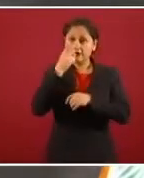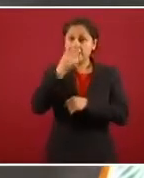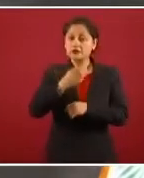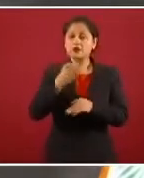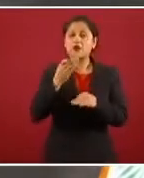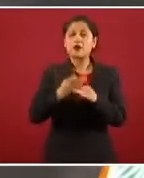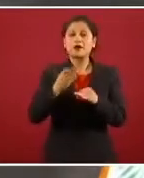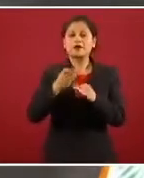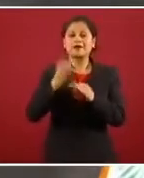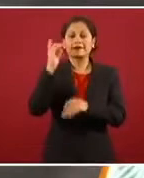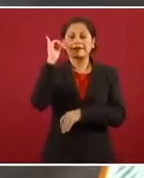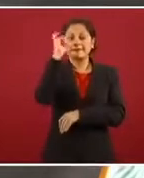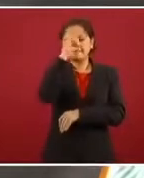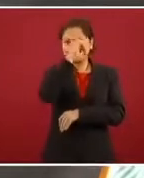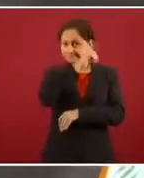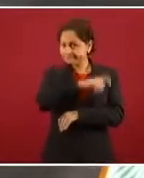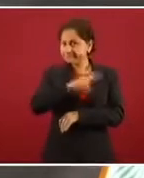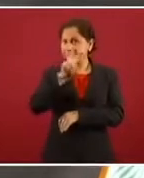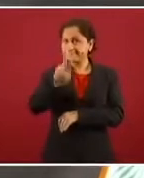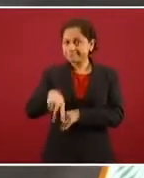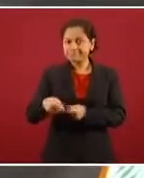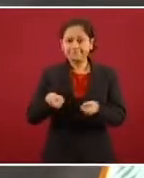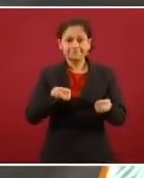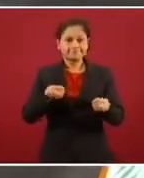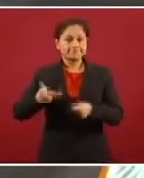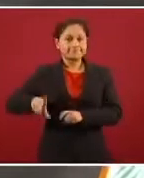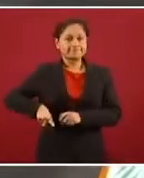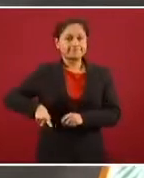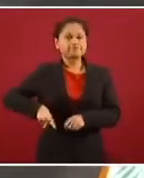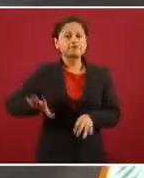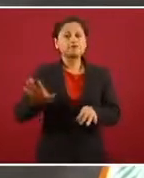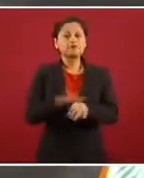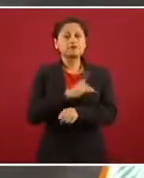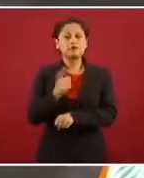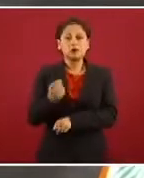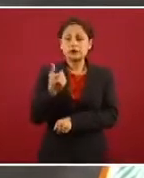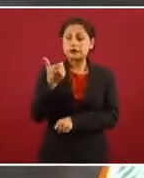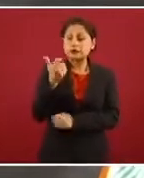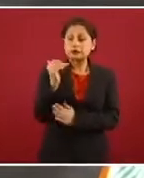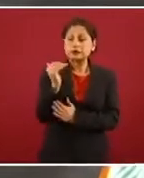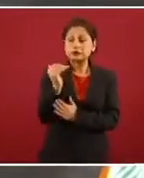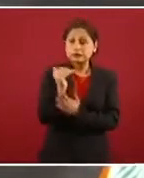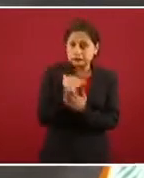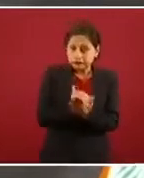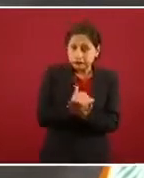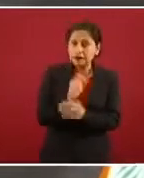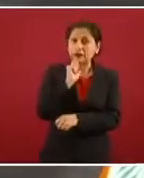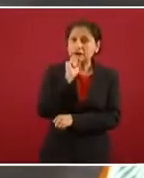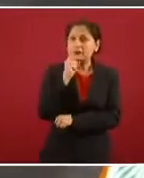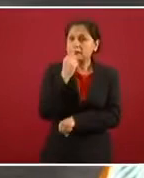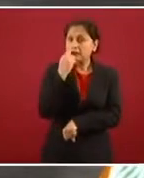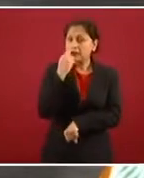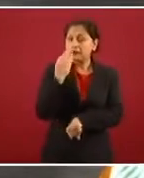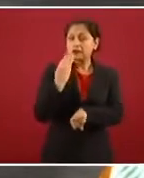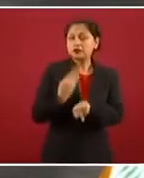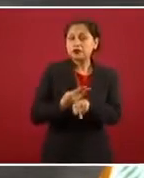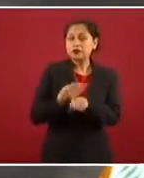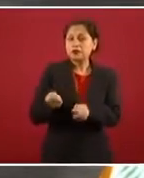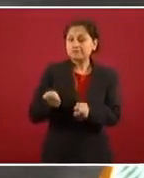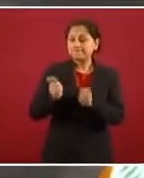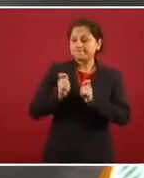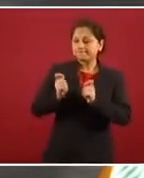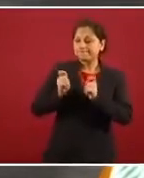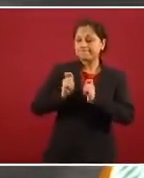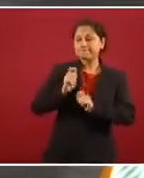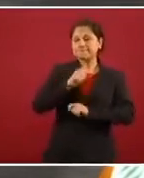estado evidentemente con muchísimos menos recursos y con muchísimas responsabilidades encima que usted mismo ha adquirido.